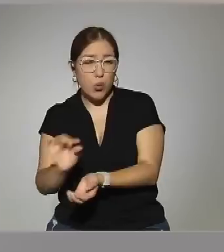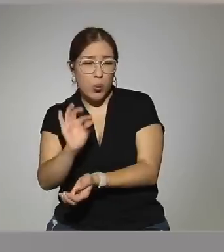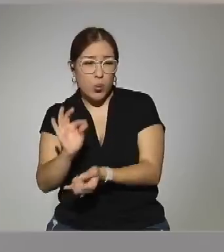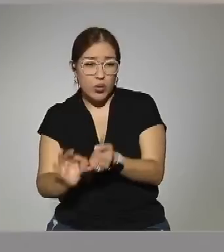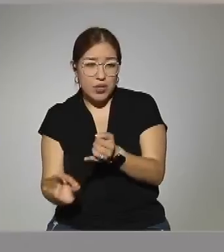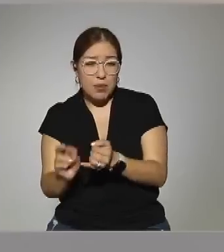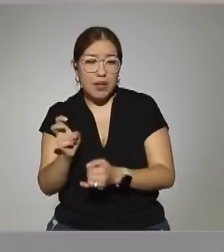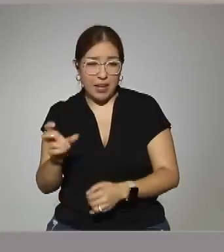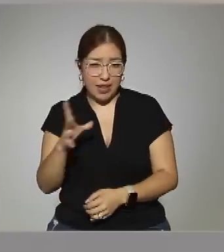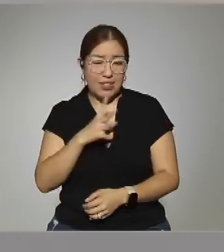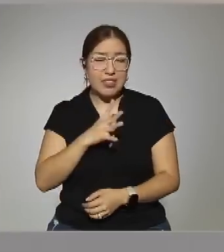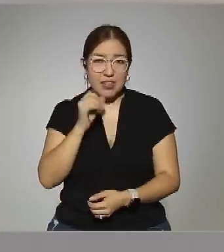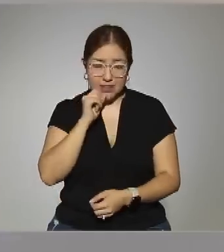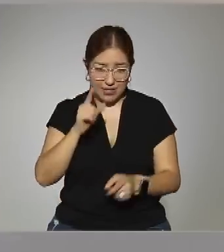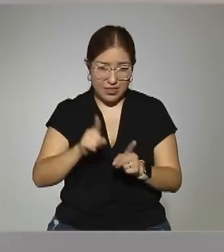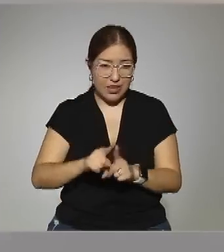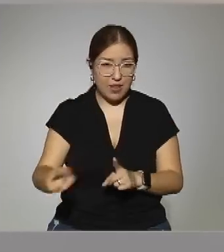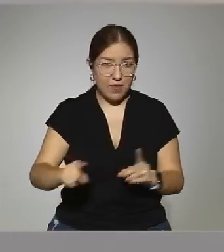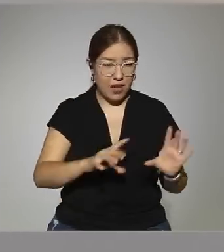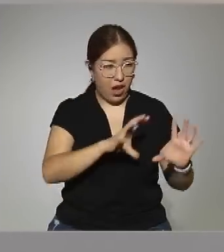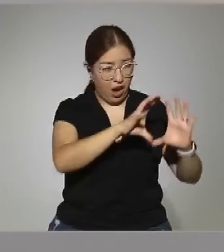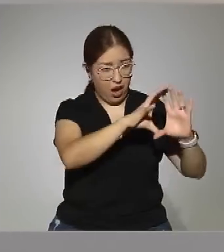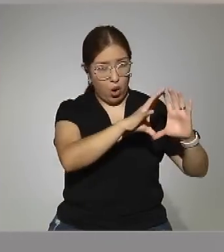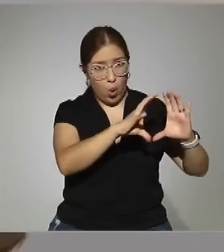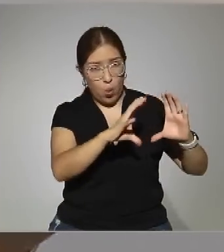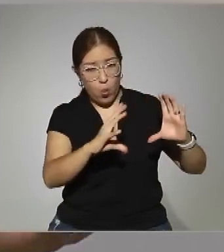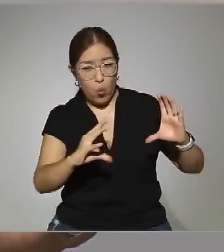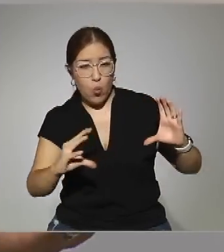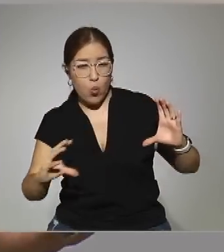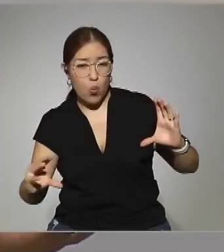quedan como esta parte de vida que